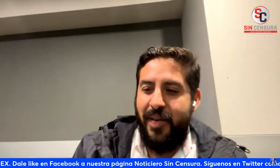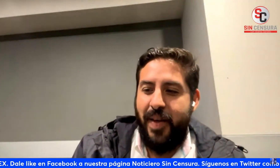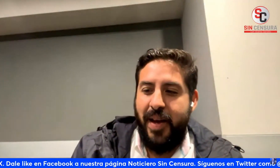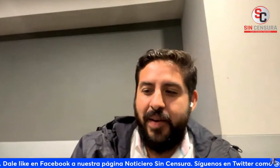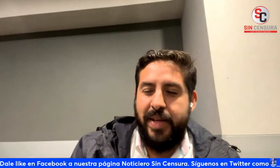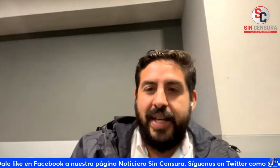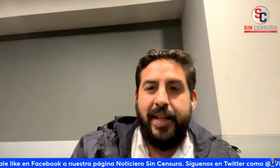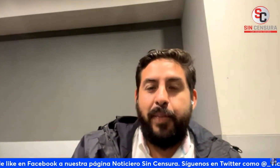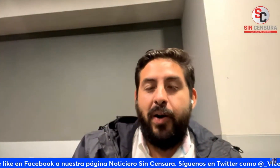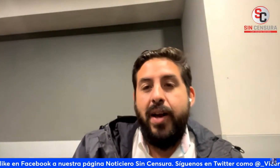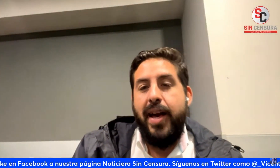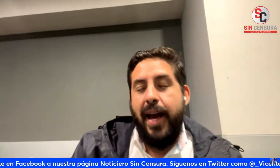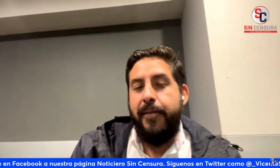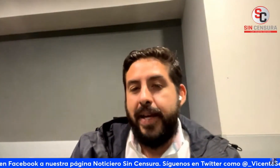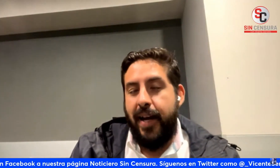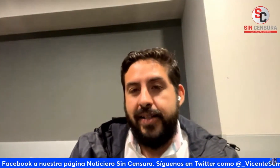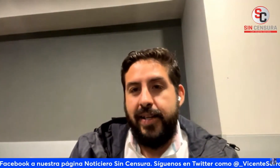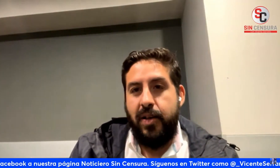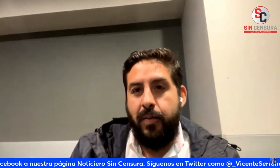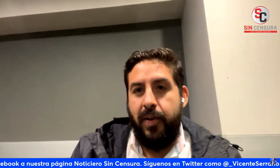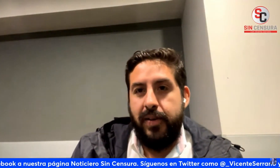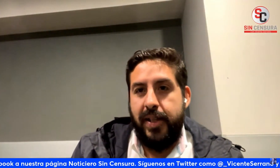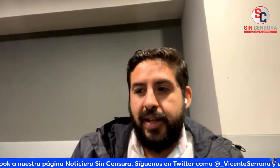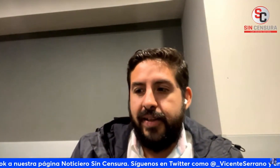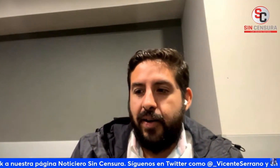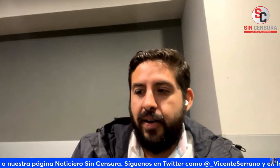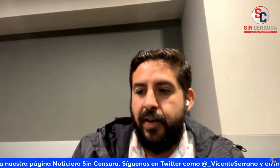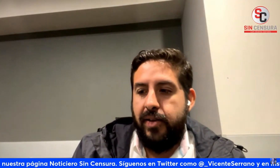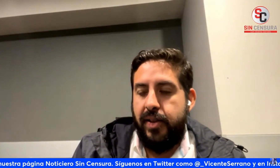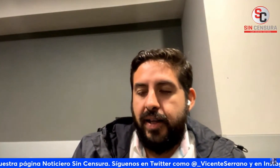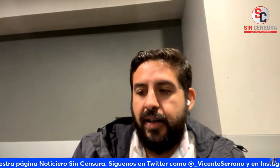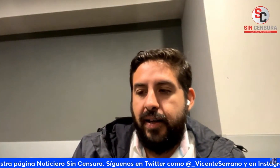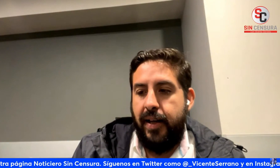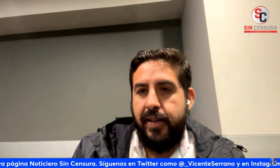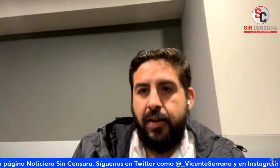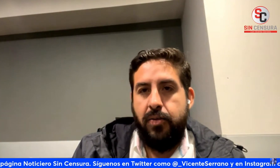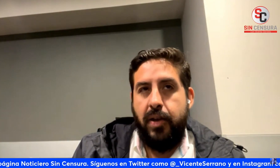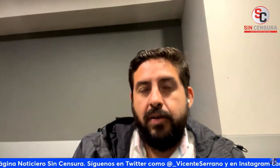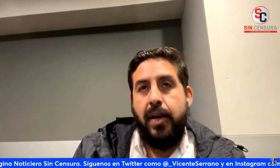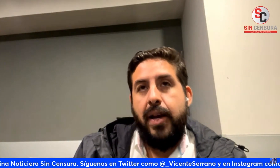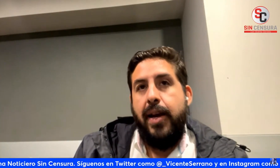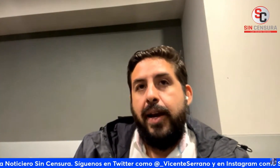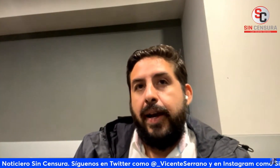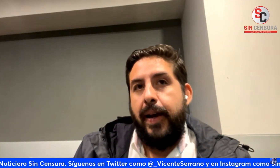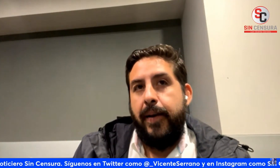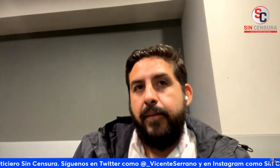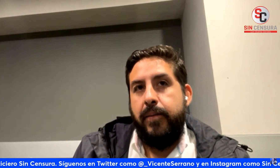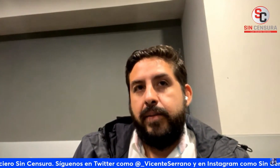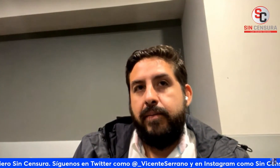tira línea, Vicente, pero en fin, así es como se están desarrollando las cosas en Estados Unidos.